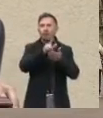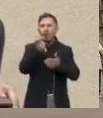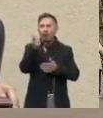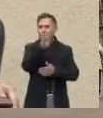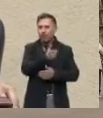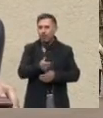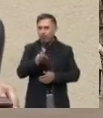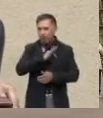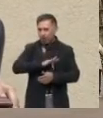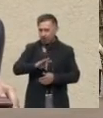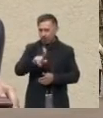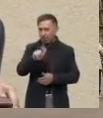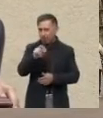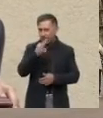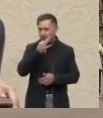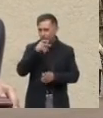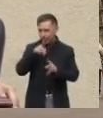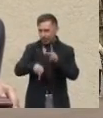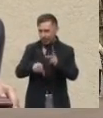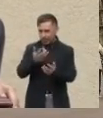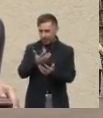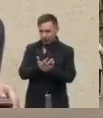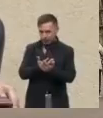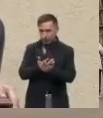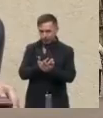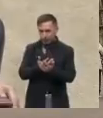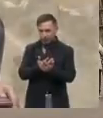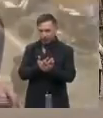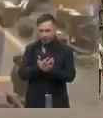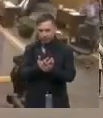de 20 minutos.